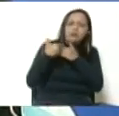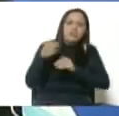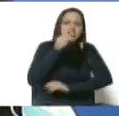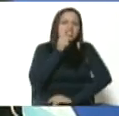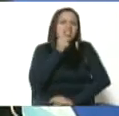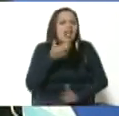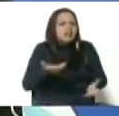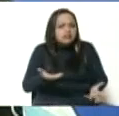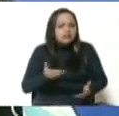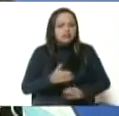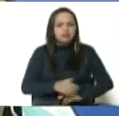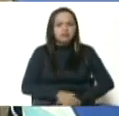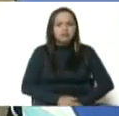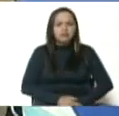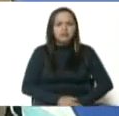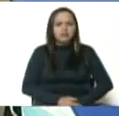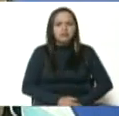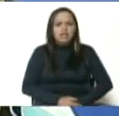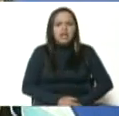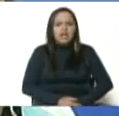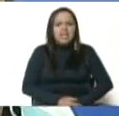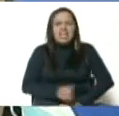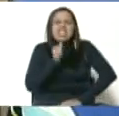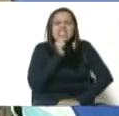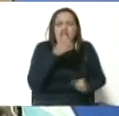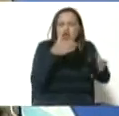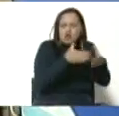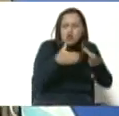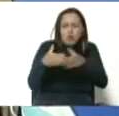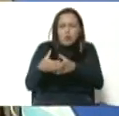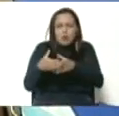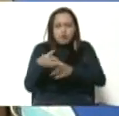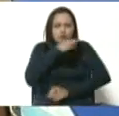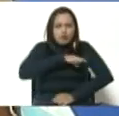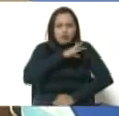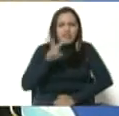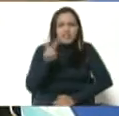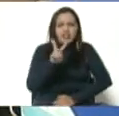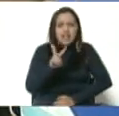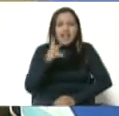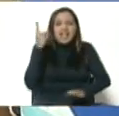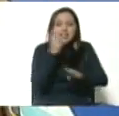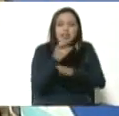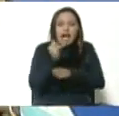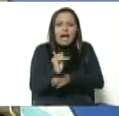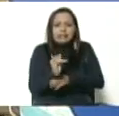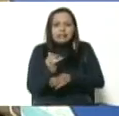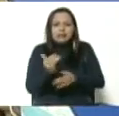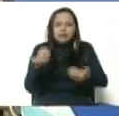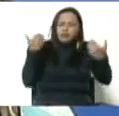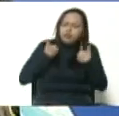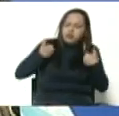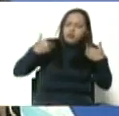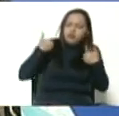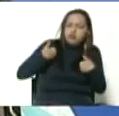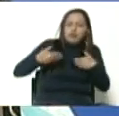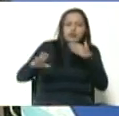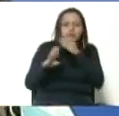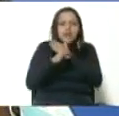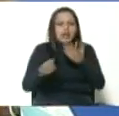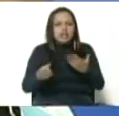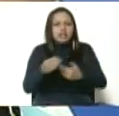sanciones? ¿Cuáles eran los sectores de la sociedad venezolana que debían ser sitiados por el bloqueo y por las